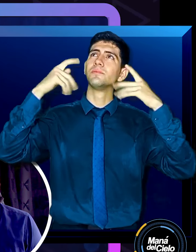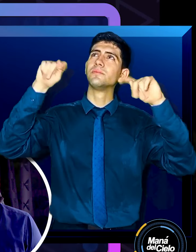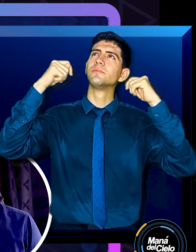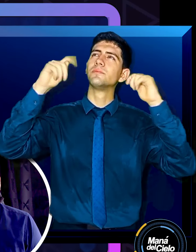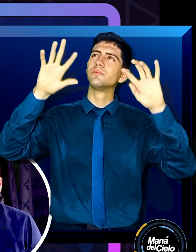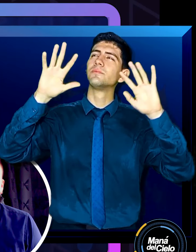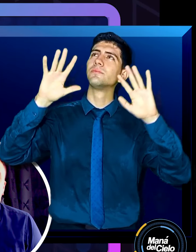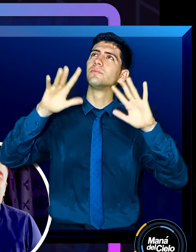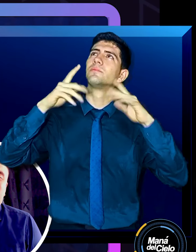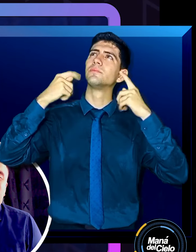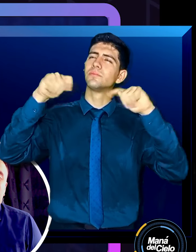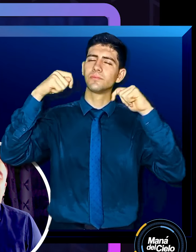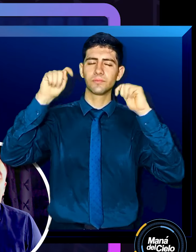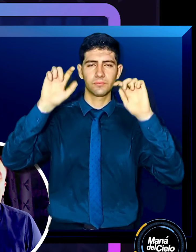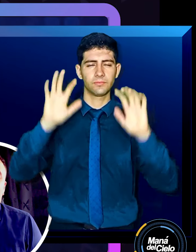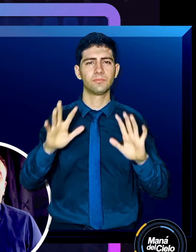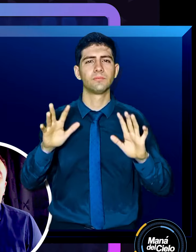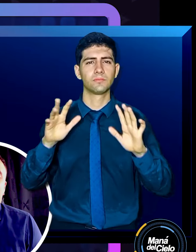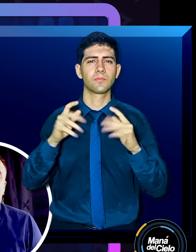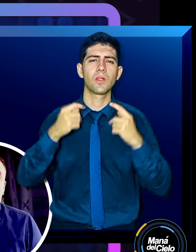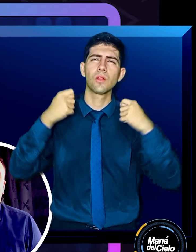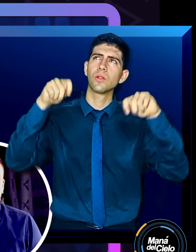¡Aleluya! ¡Aleluya!